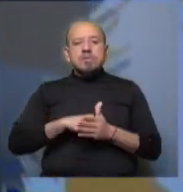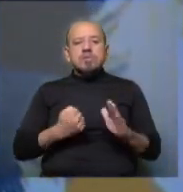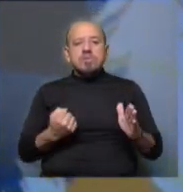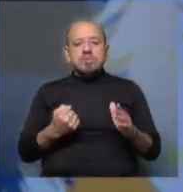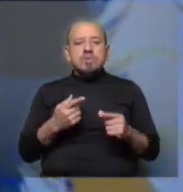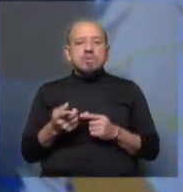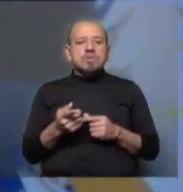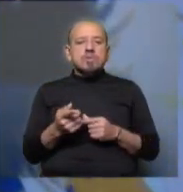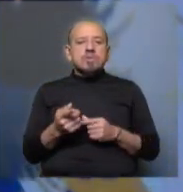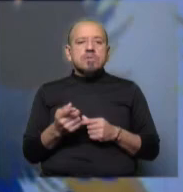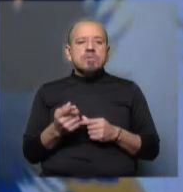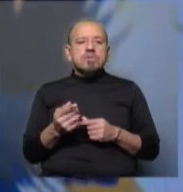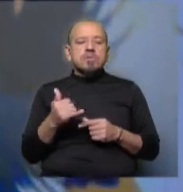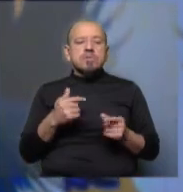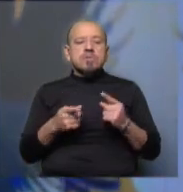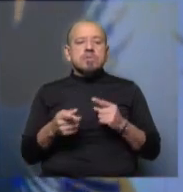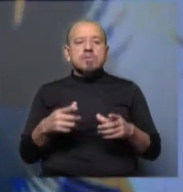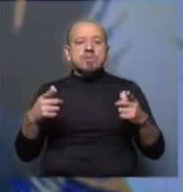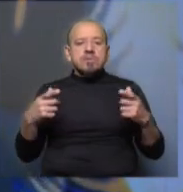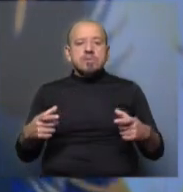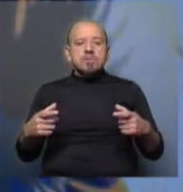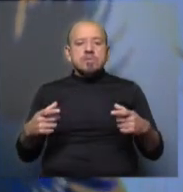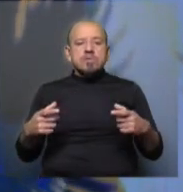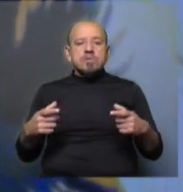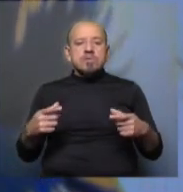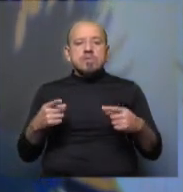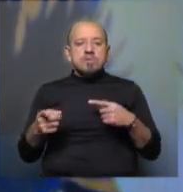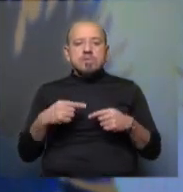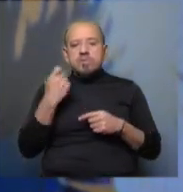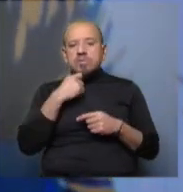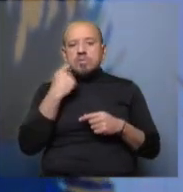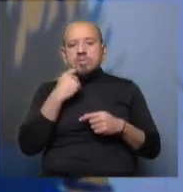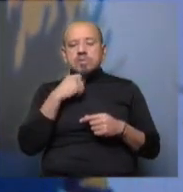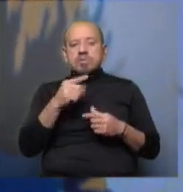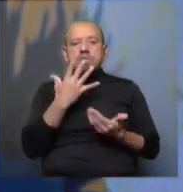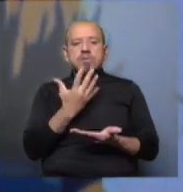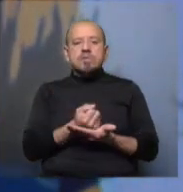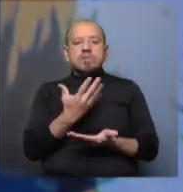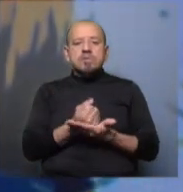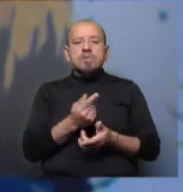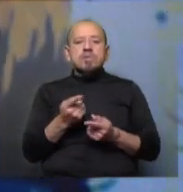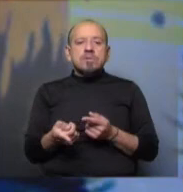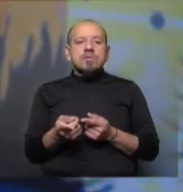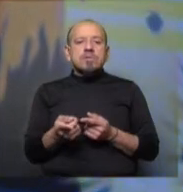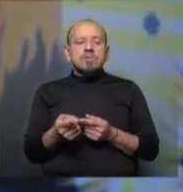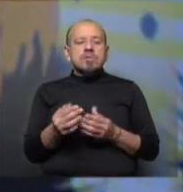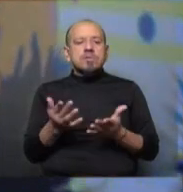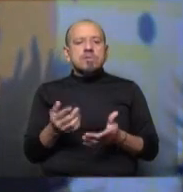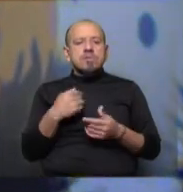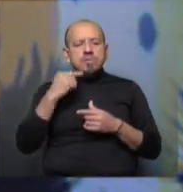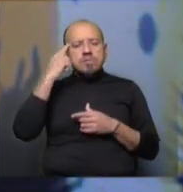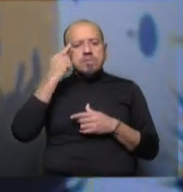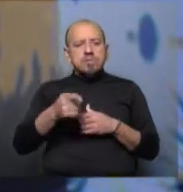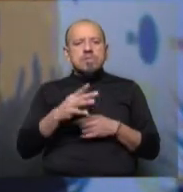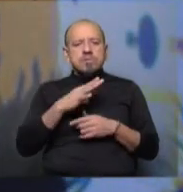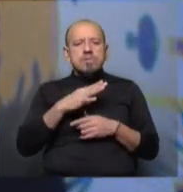estudio. Tenemos el disco compuesto y nos falta grabarlo. ¿Qué nos está saliendo? Nos está saliendo algo que me parece que se está dando